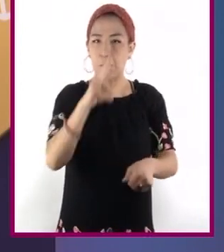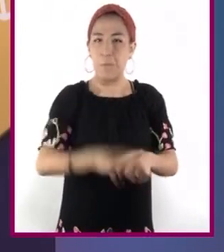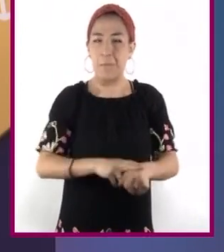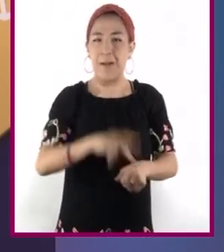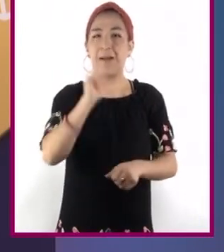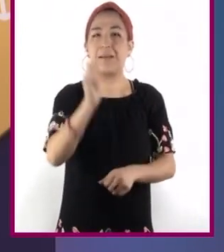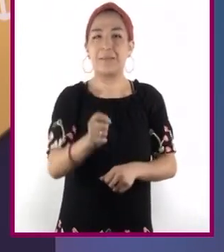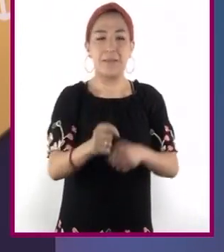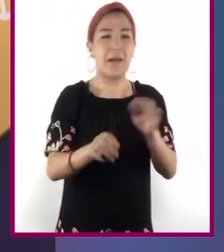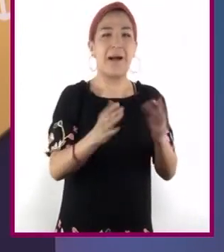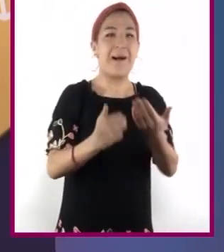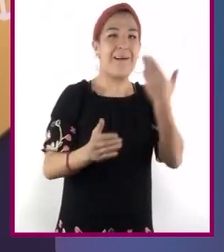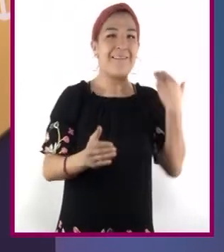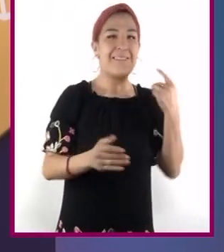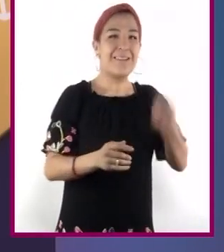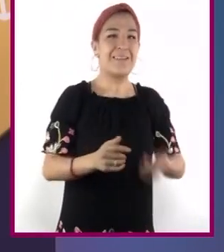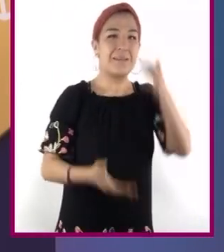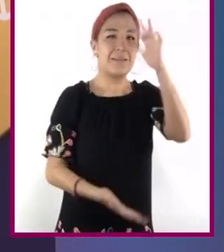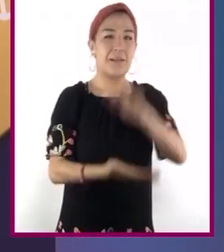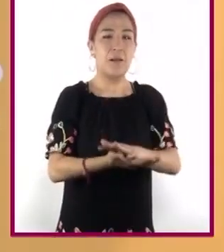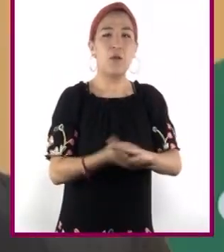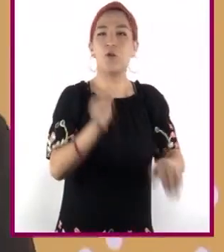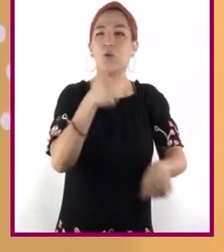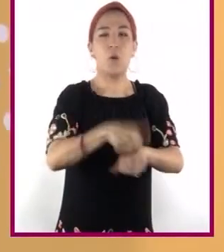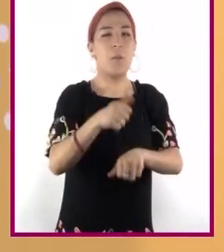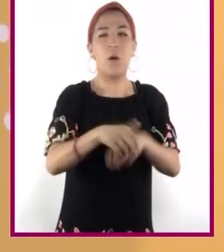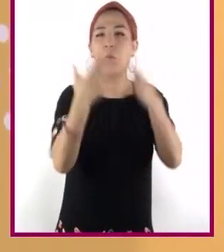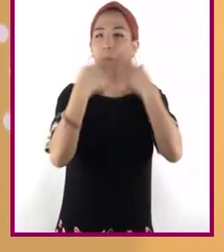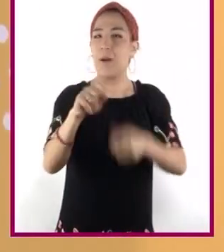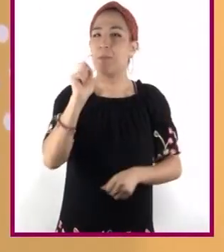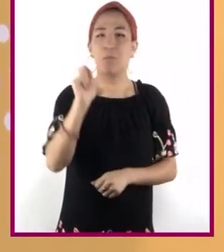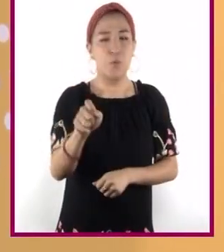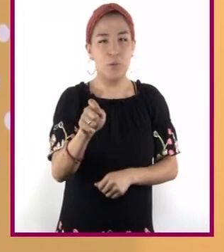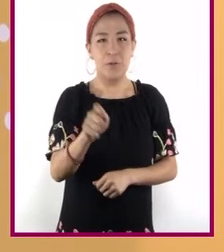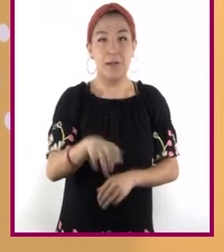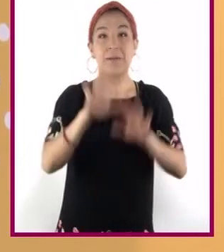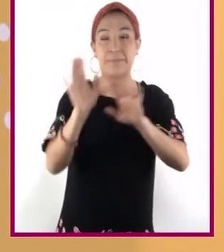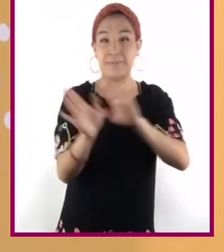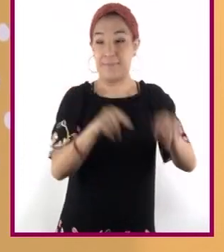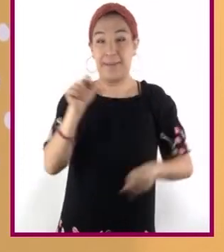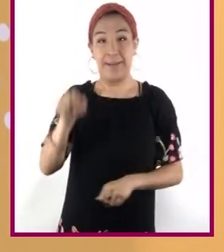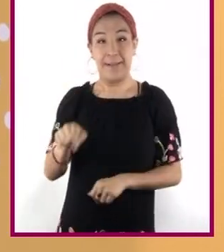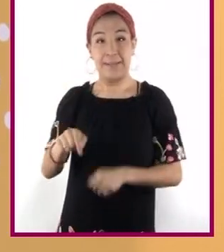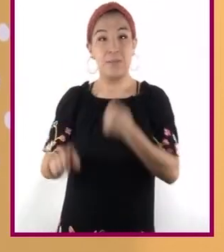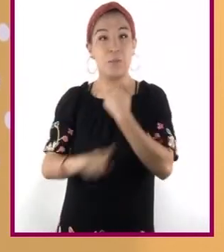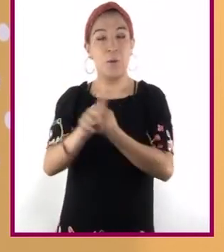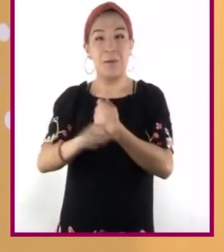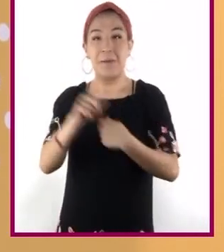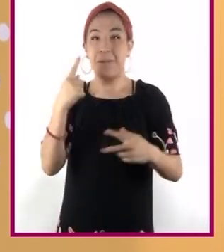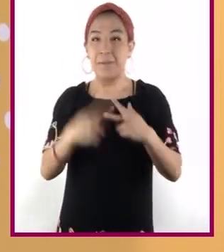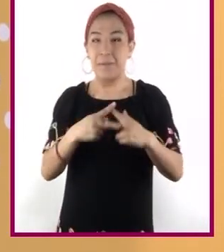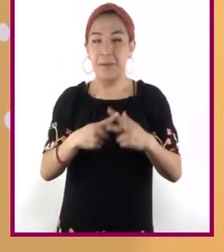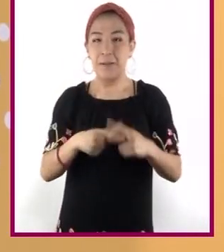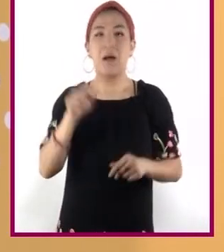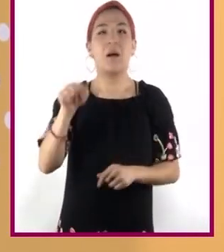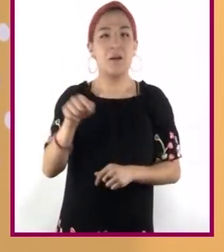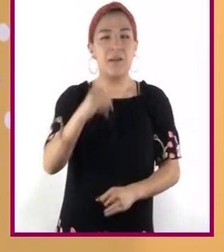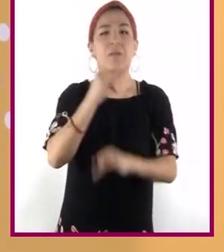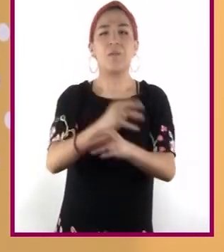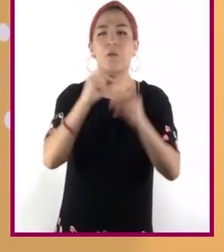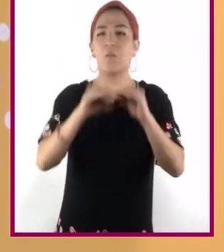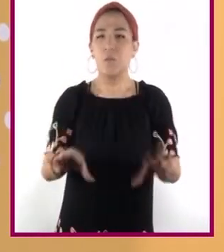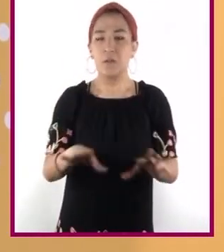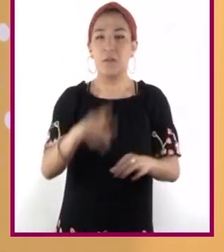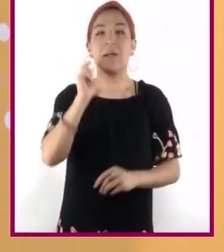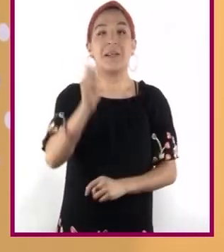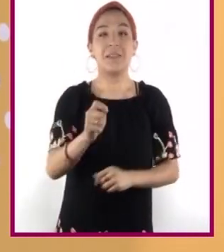decir, las cantidades son discretas. En cambio, para este problema, los datos